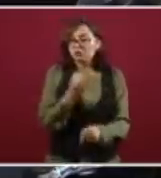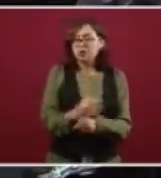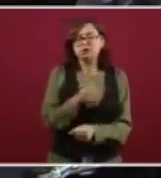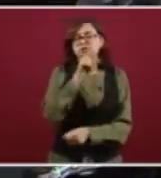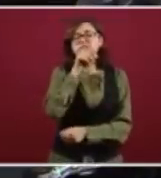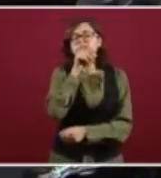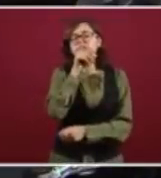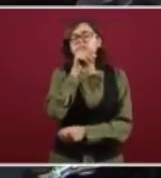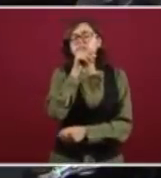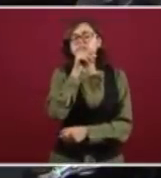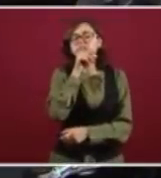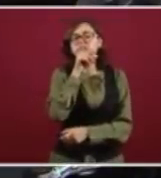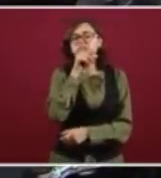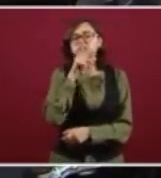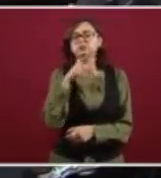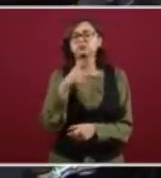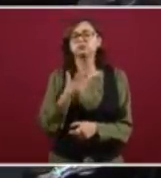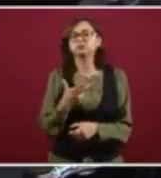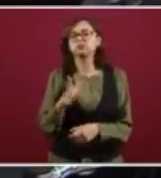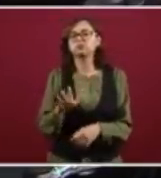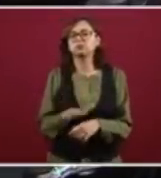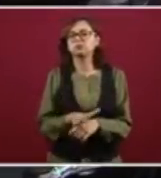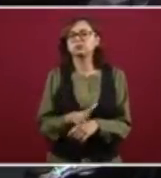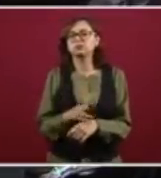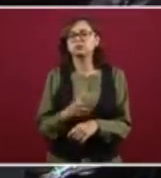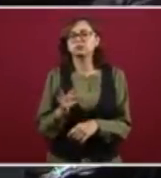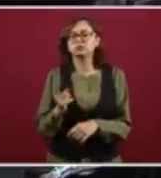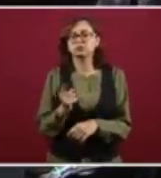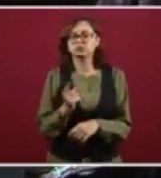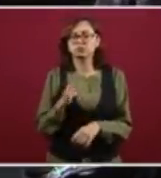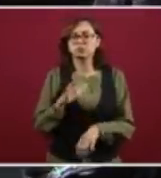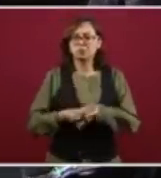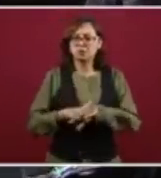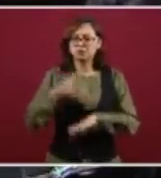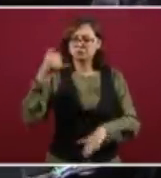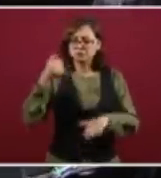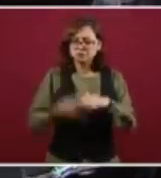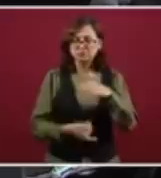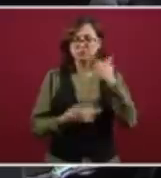porque tenemos que analizarlo bien